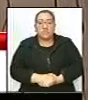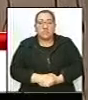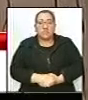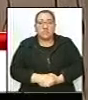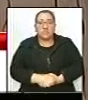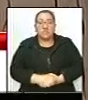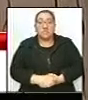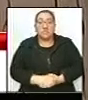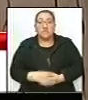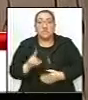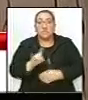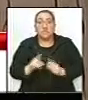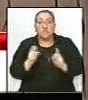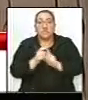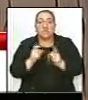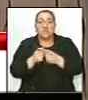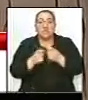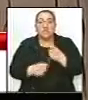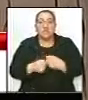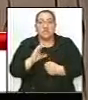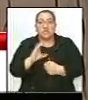Tiene el uso de la palabra el congresista Jorge Castro.